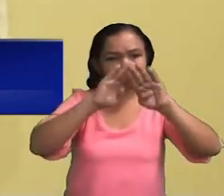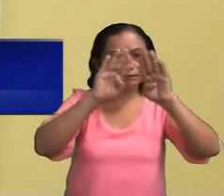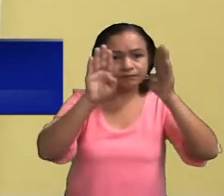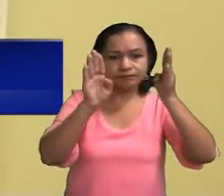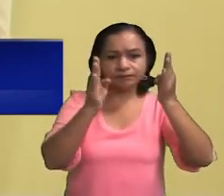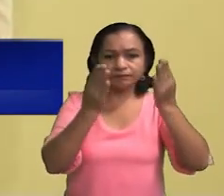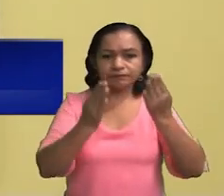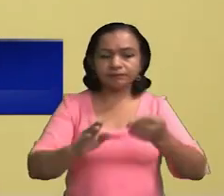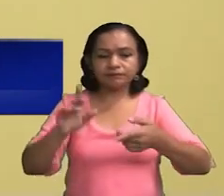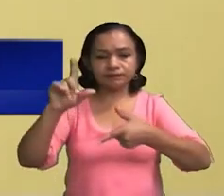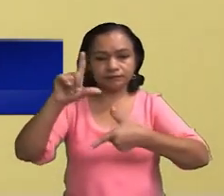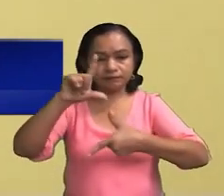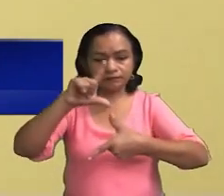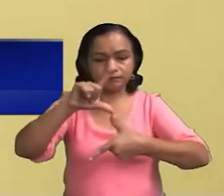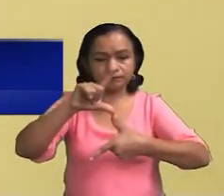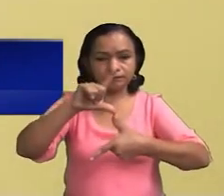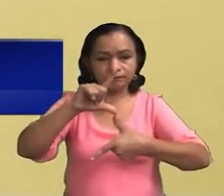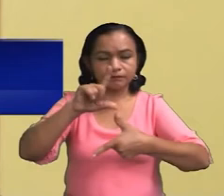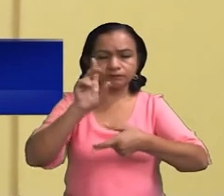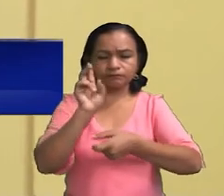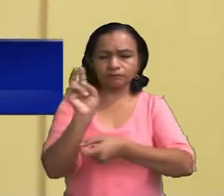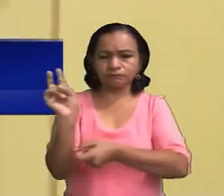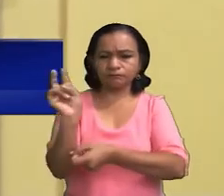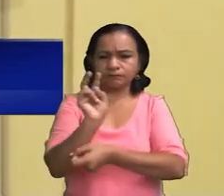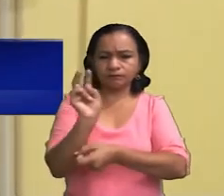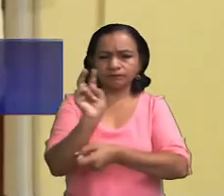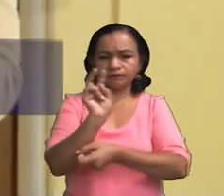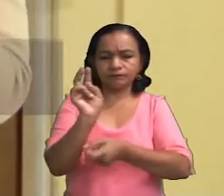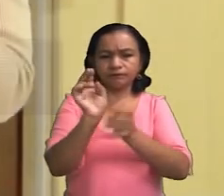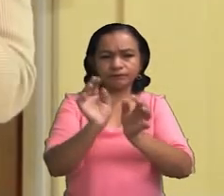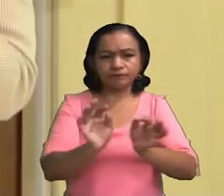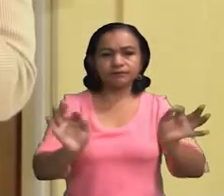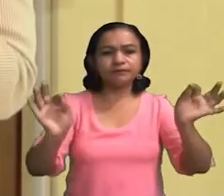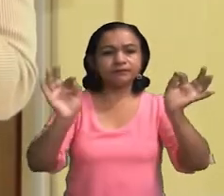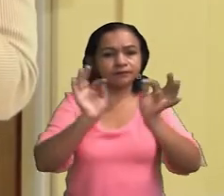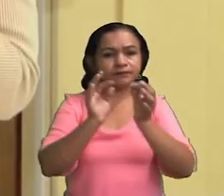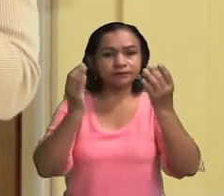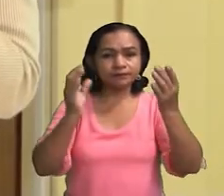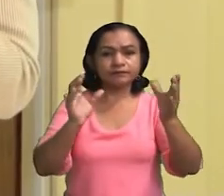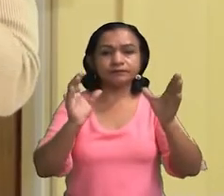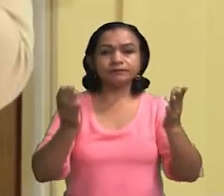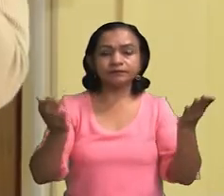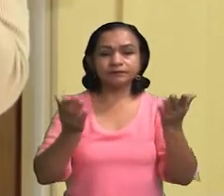América Latina son aquellas guardianas de los principales